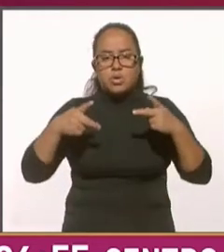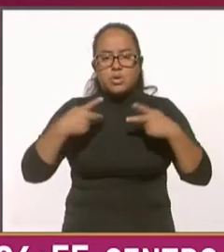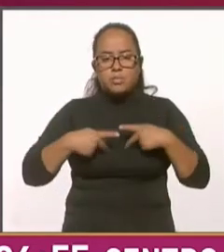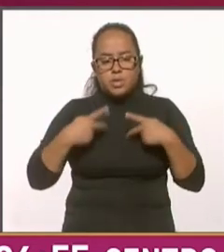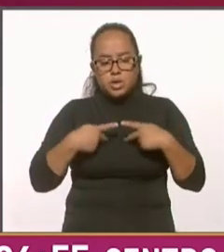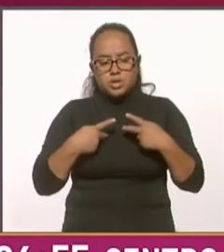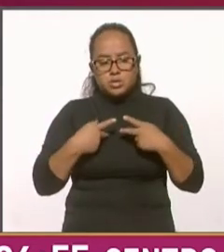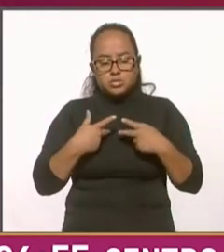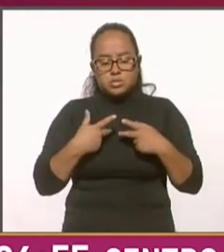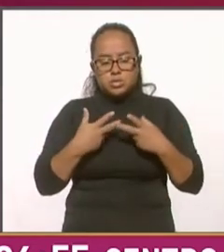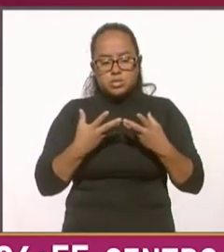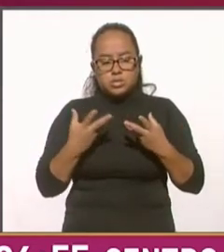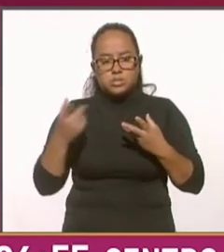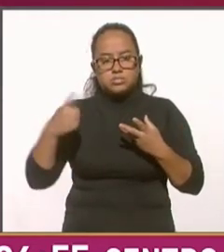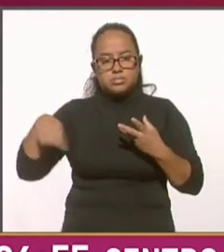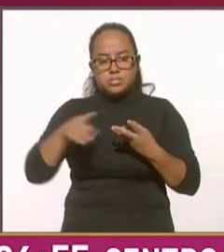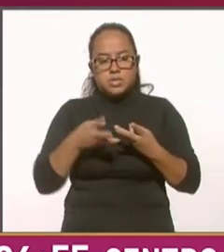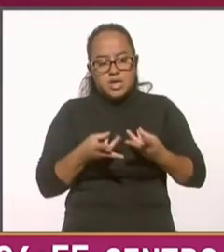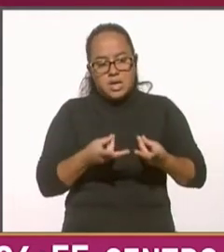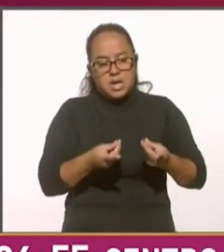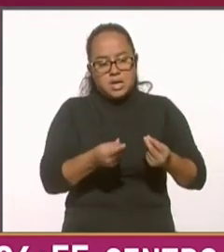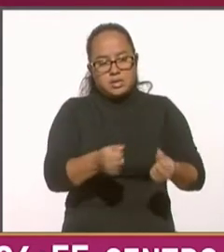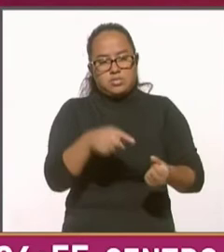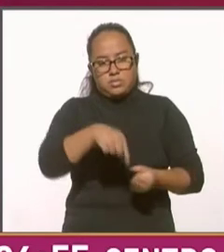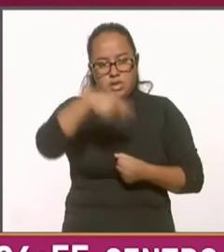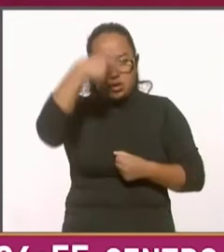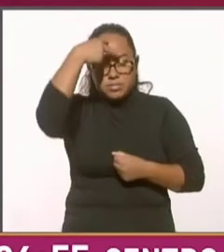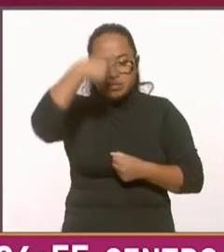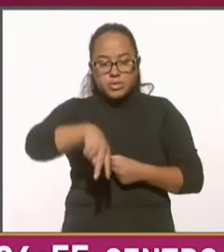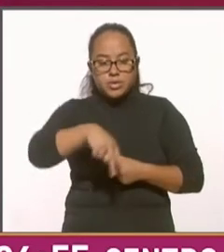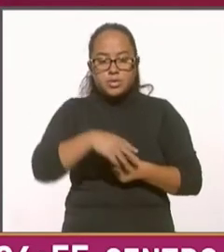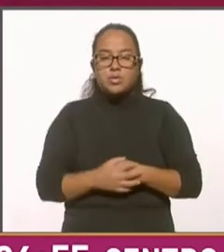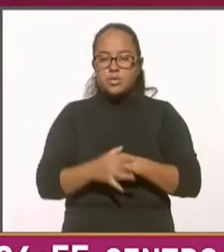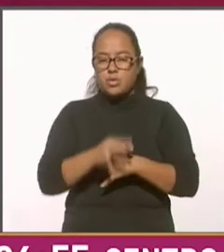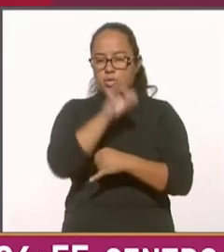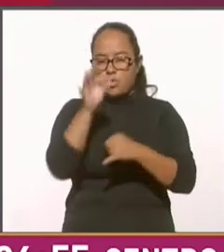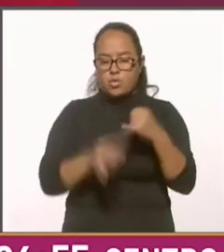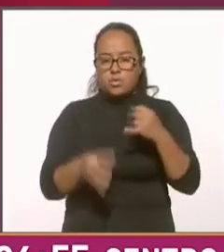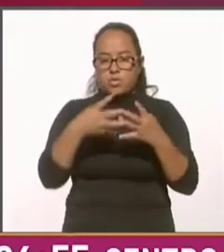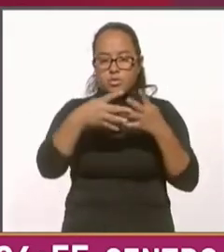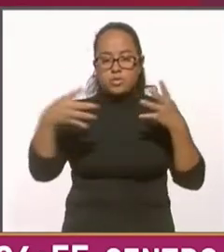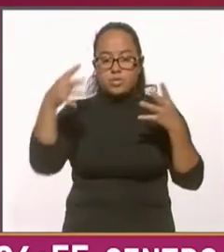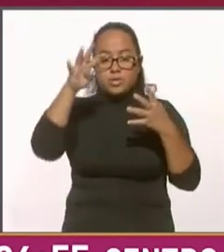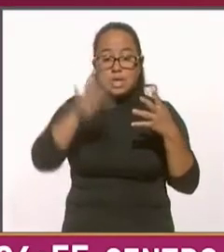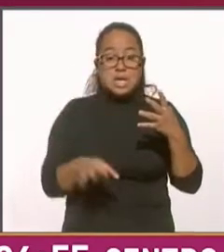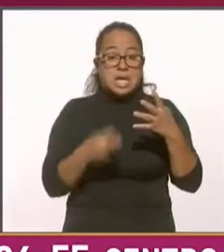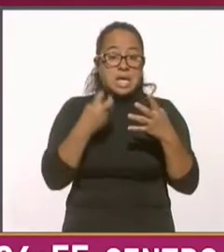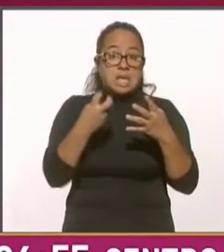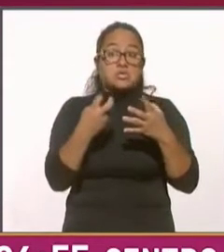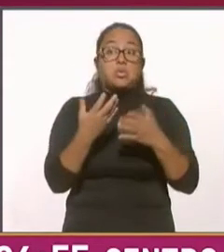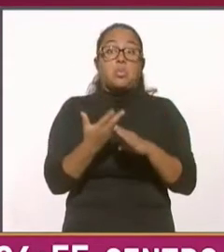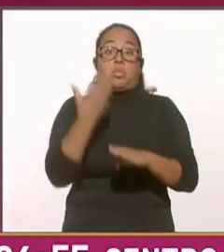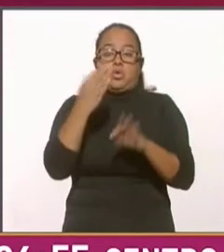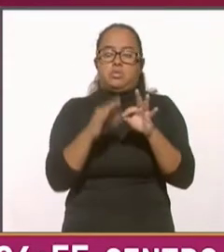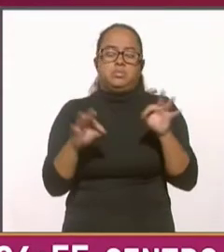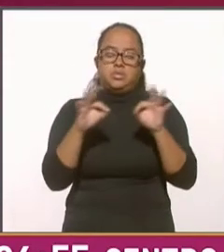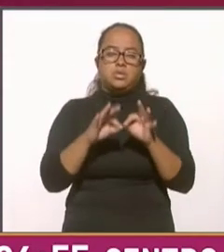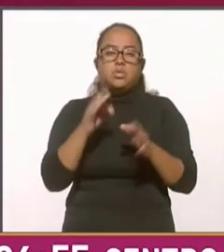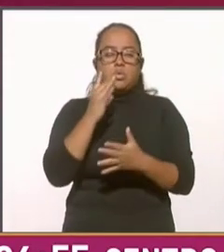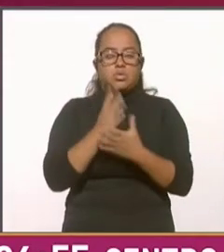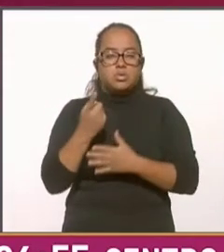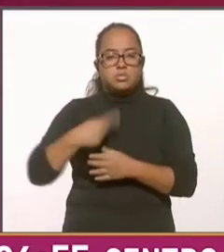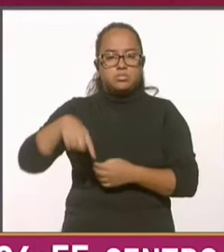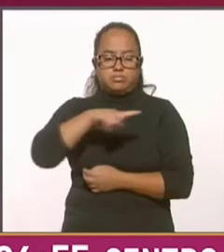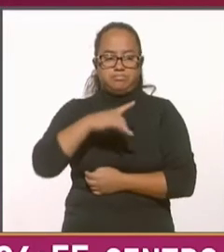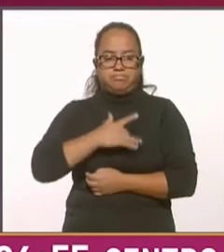de gasto de estos turistas. Finalmente, en el último gráfico, que no es tan relevante, simplemente quiero hacer la